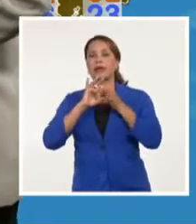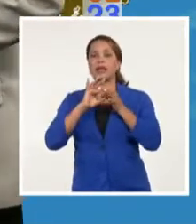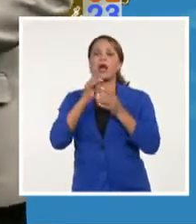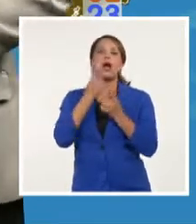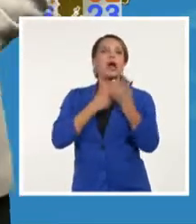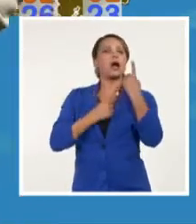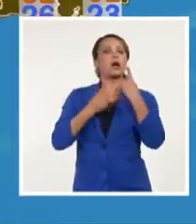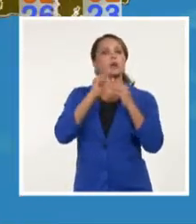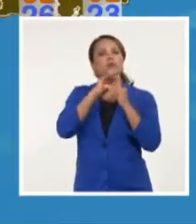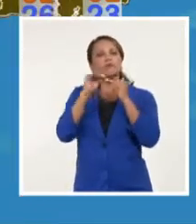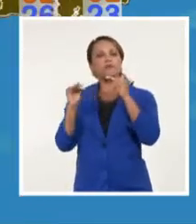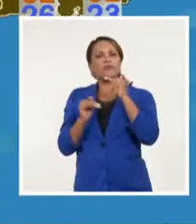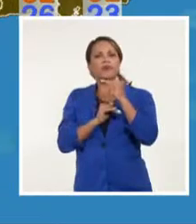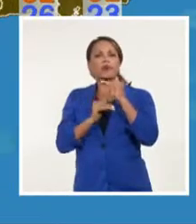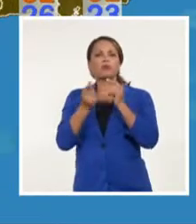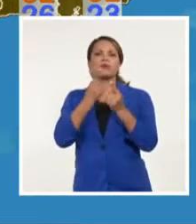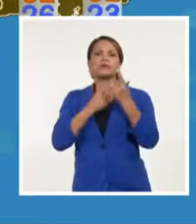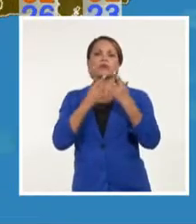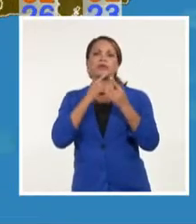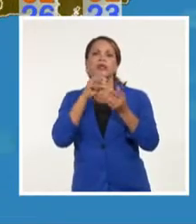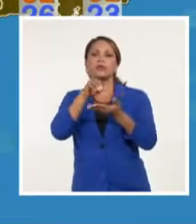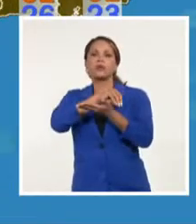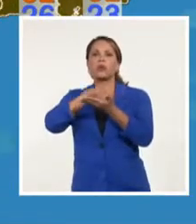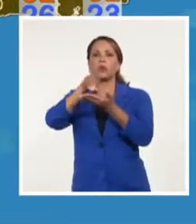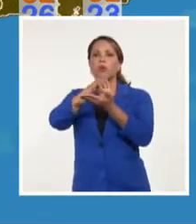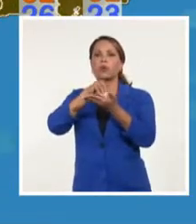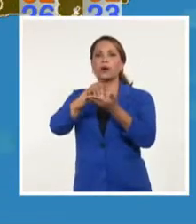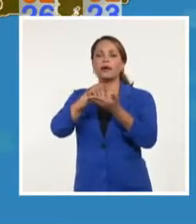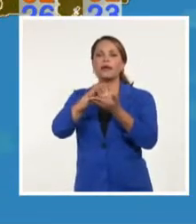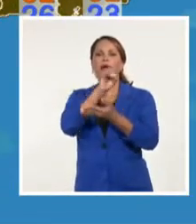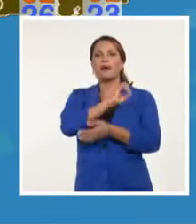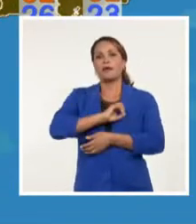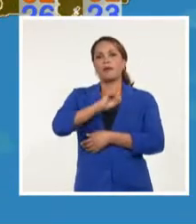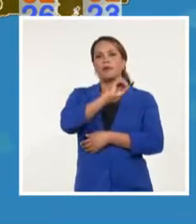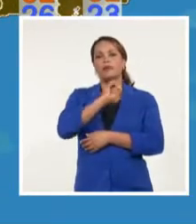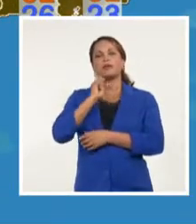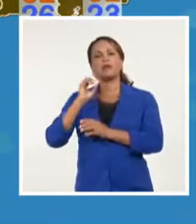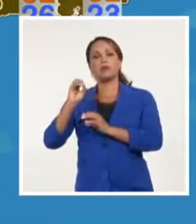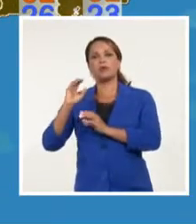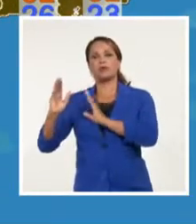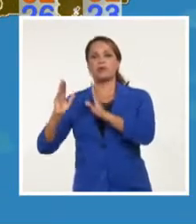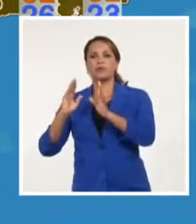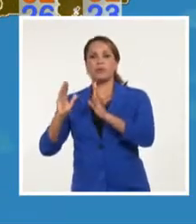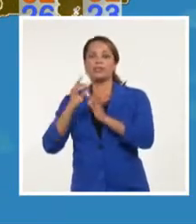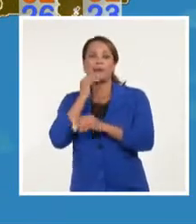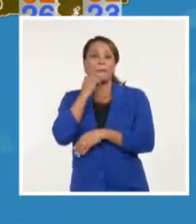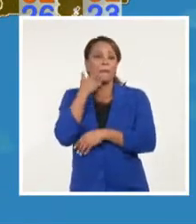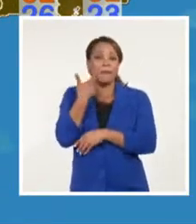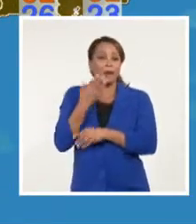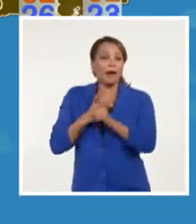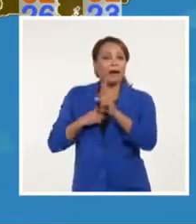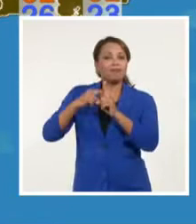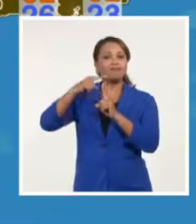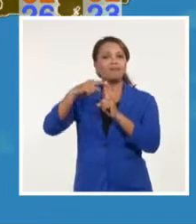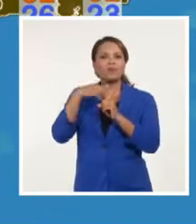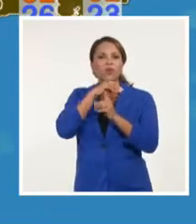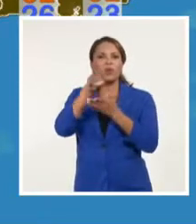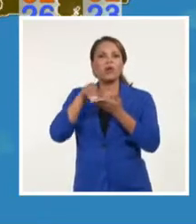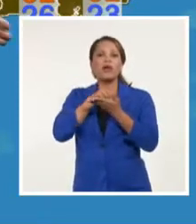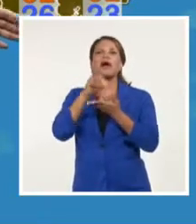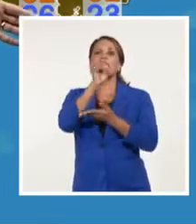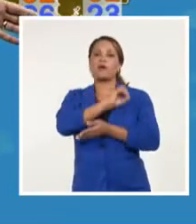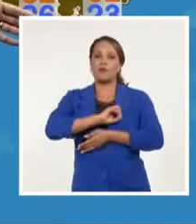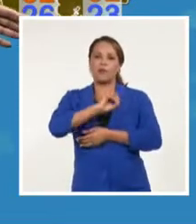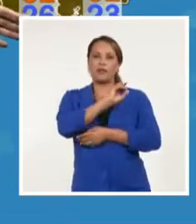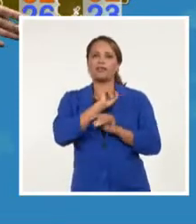valor inferior localidades del interior y sur del occidente del país, pero realmente las más altas pudieran estar en el oriente del país,